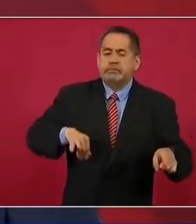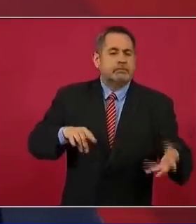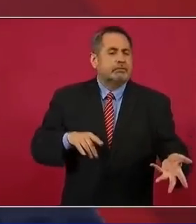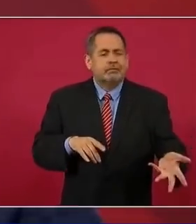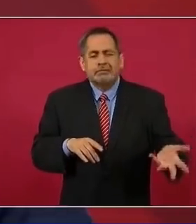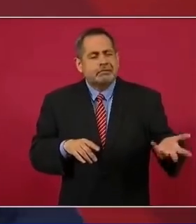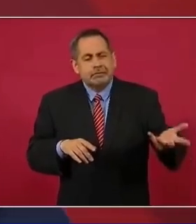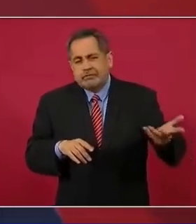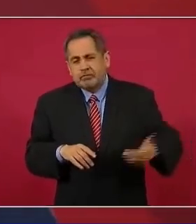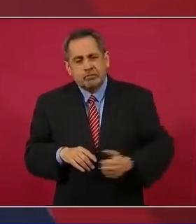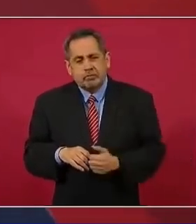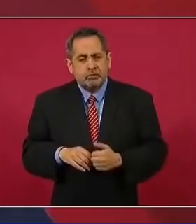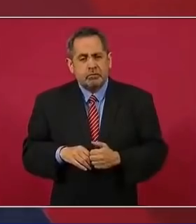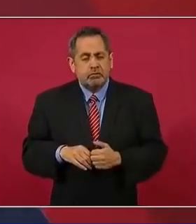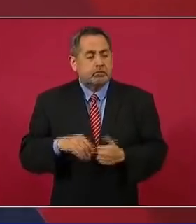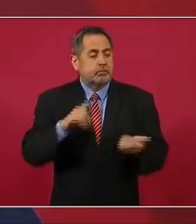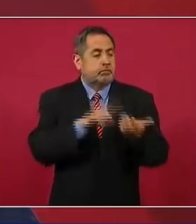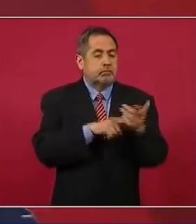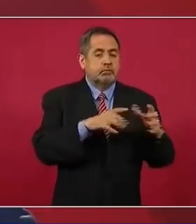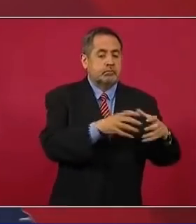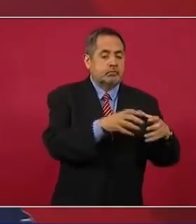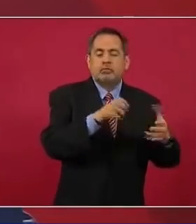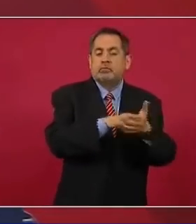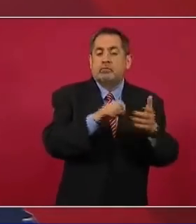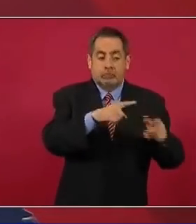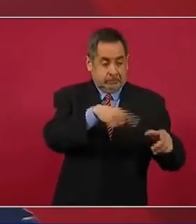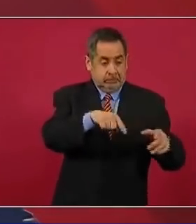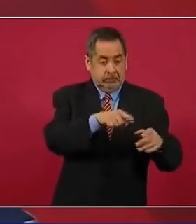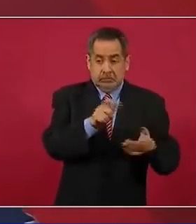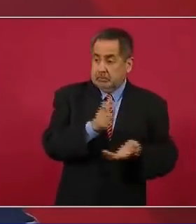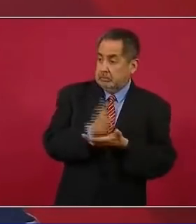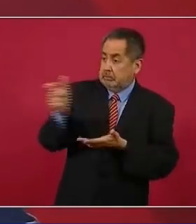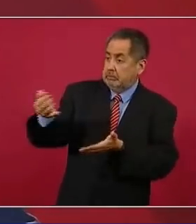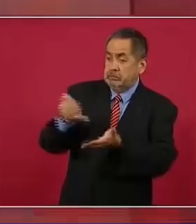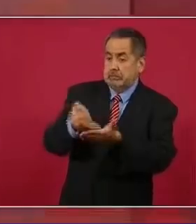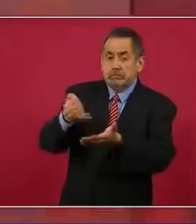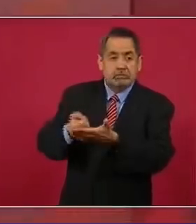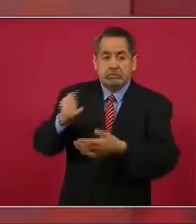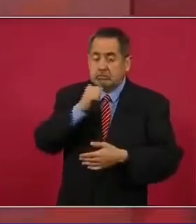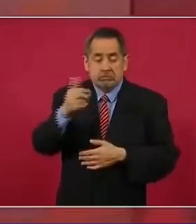de gente que no pagaba impuesto,